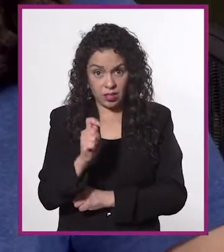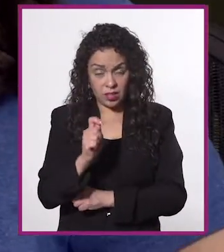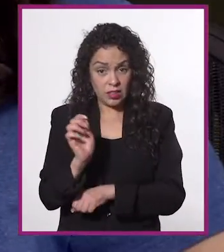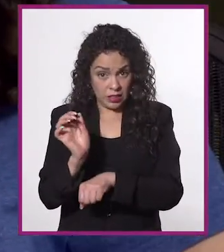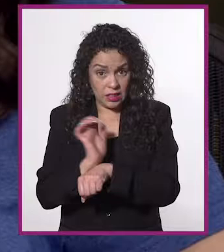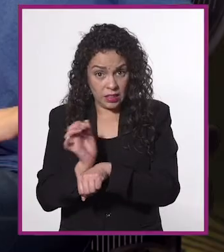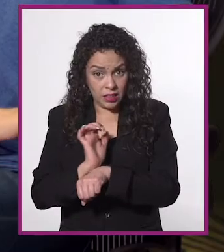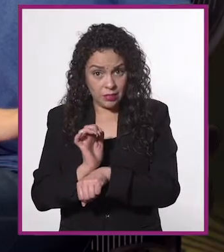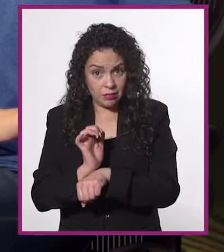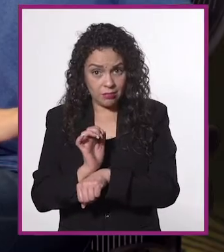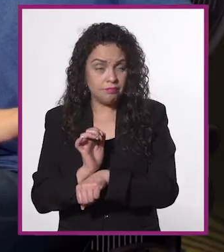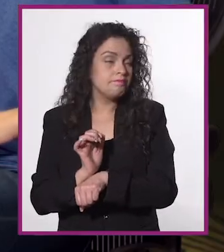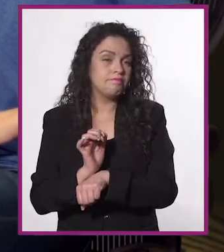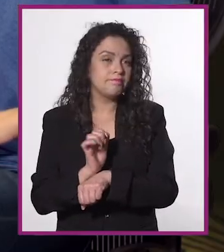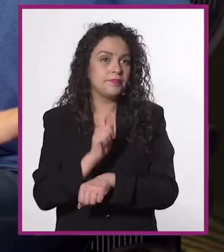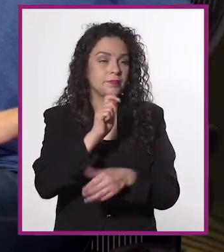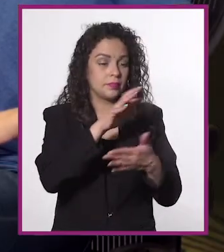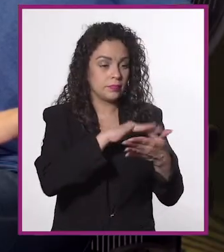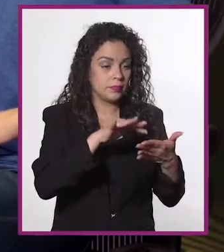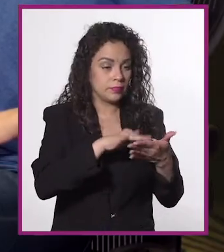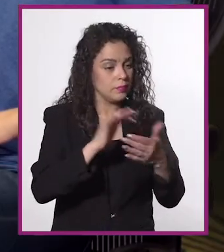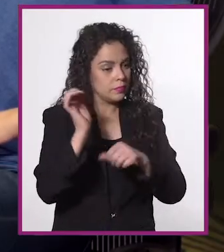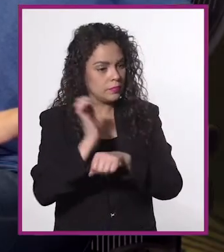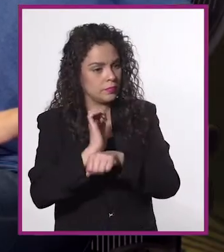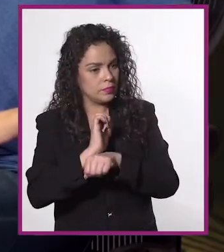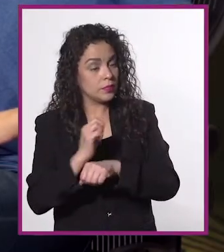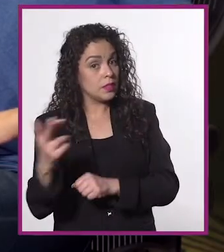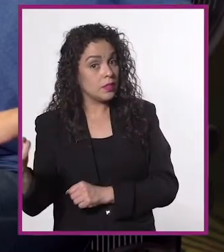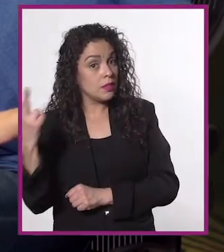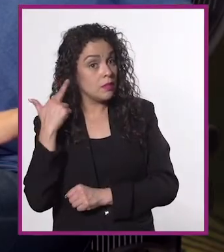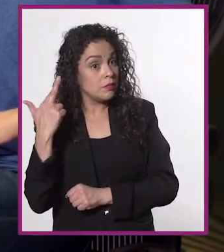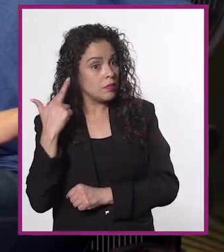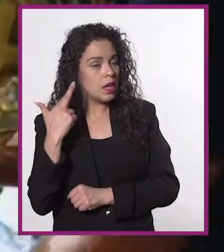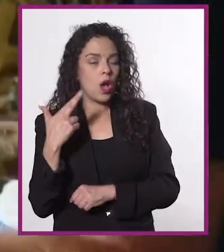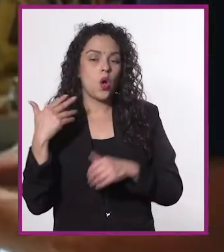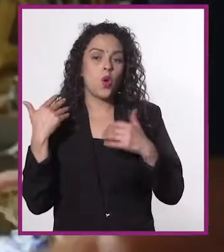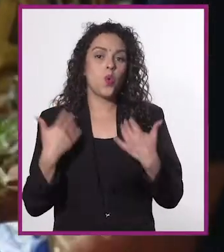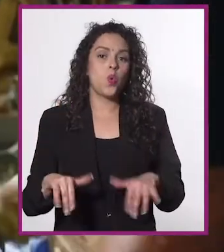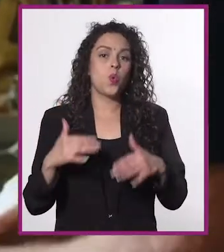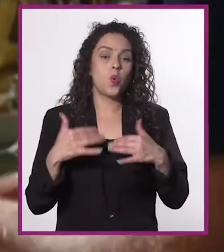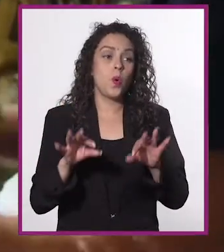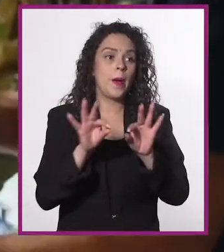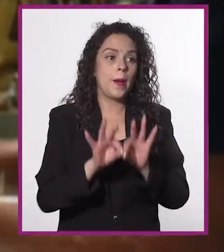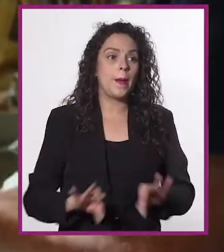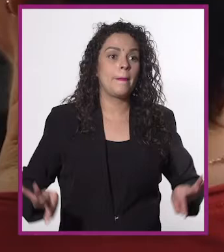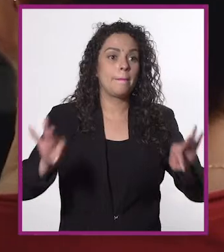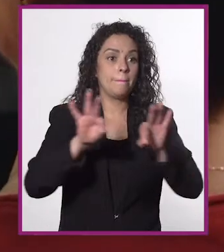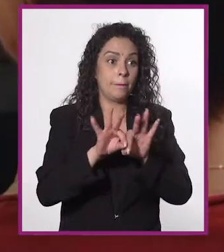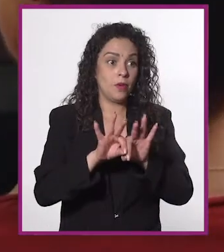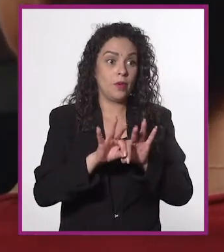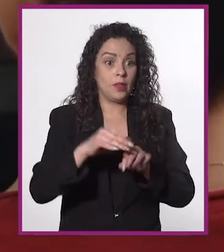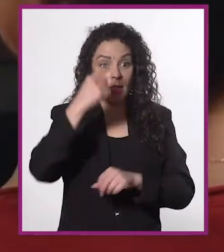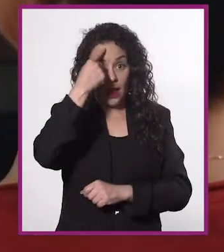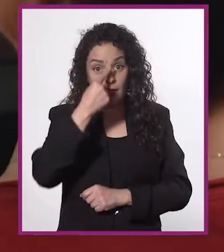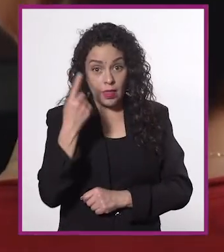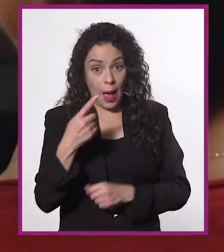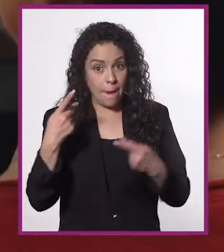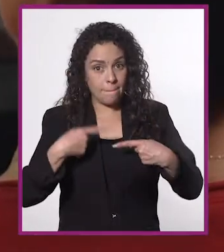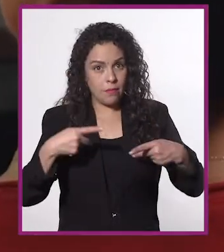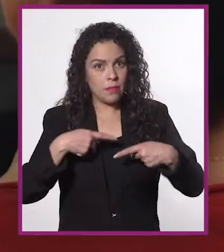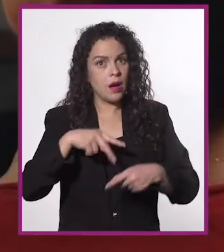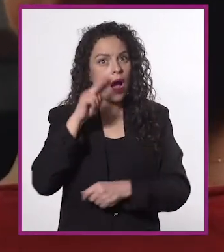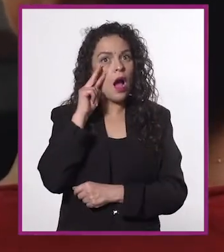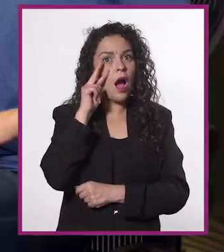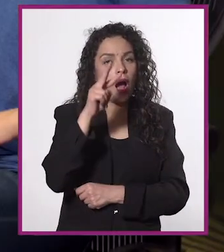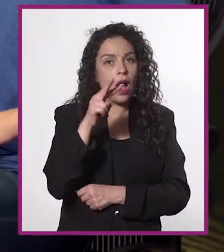cine? En la narración cinematográfica, el sonido tiene un papel primordial para que el espectador siga el hilo